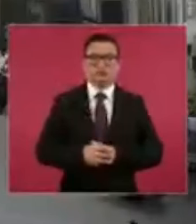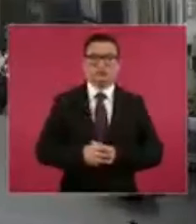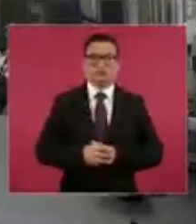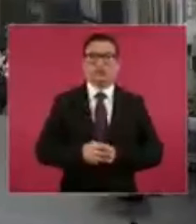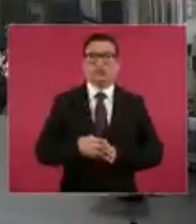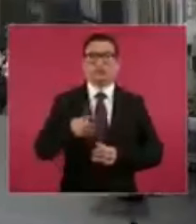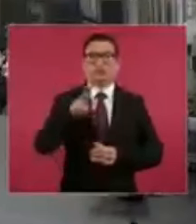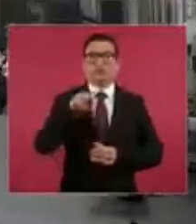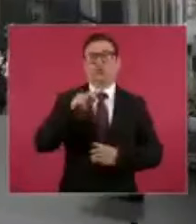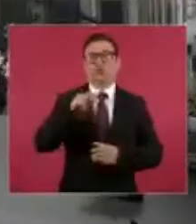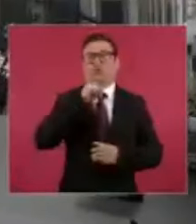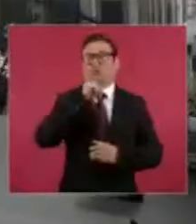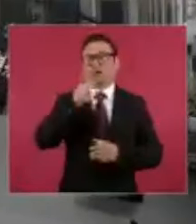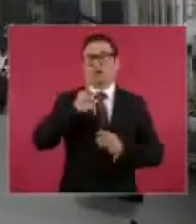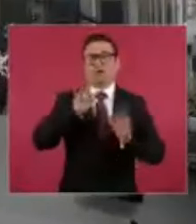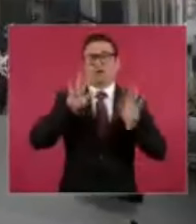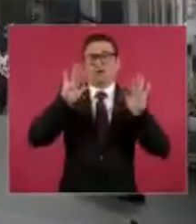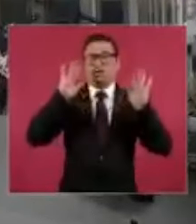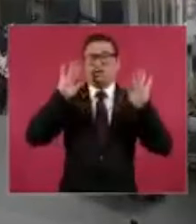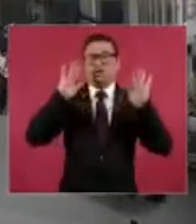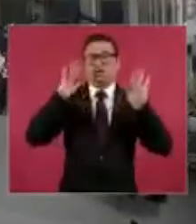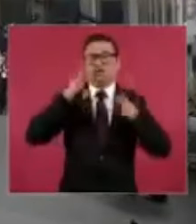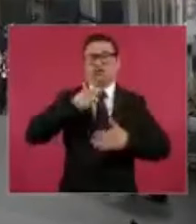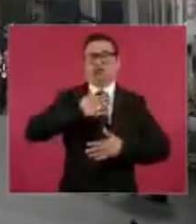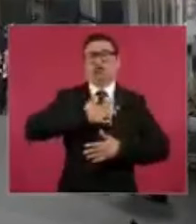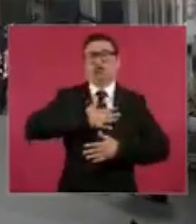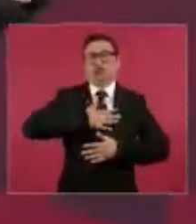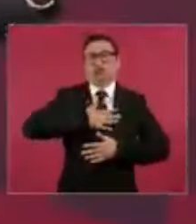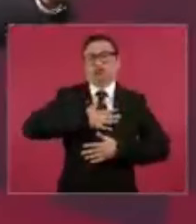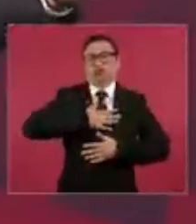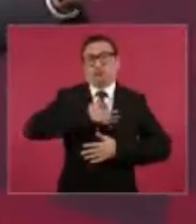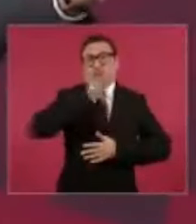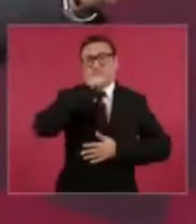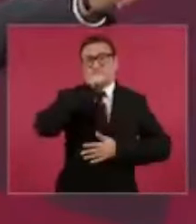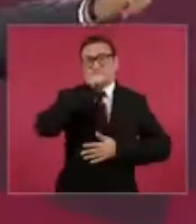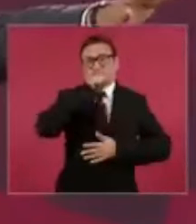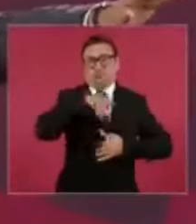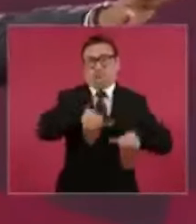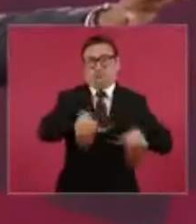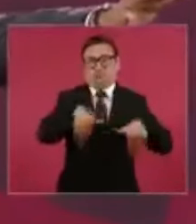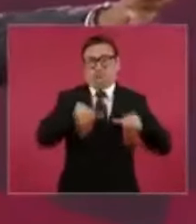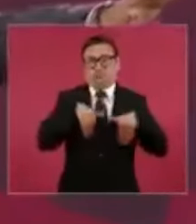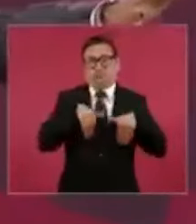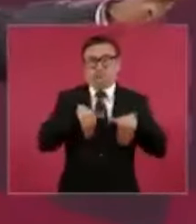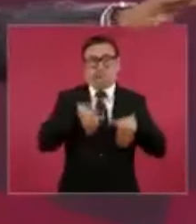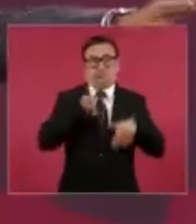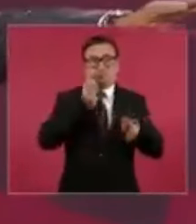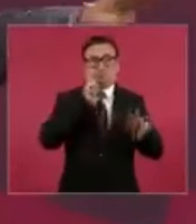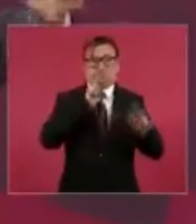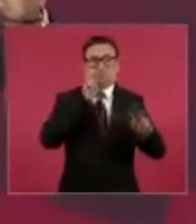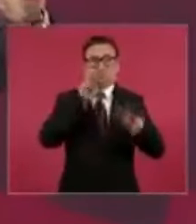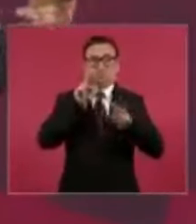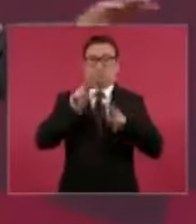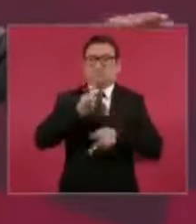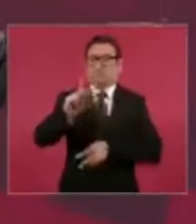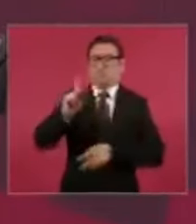No, con nadie. Yo soy de observador. O sea, presidente, el así Congreso, como ustedes,